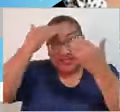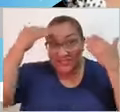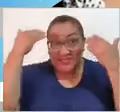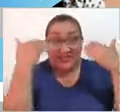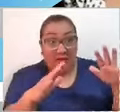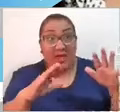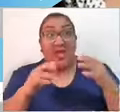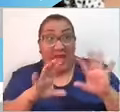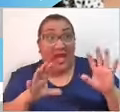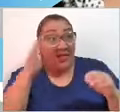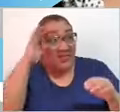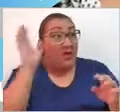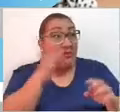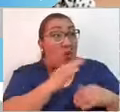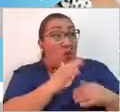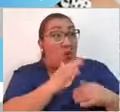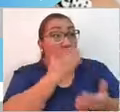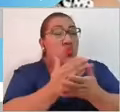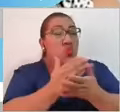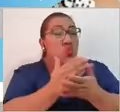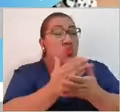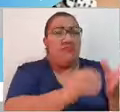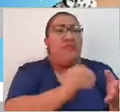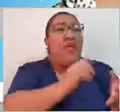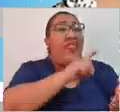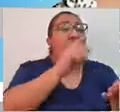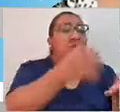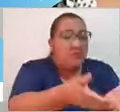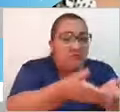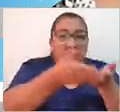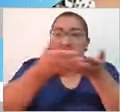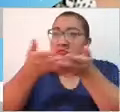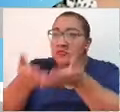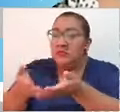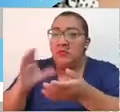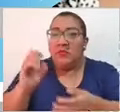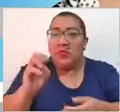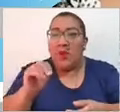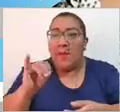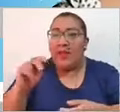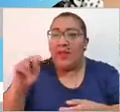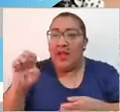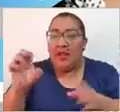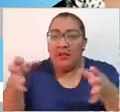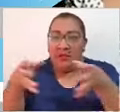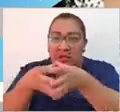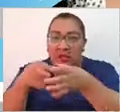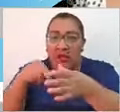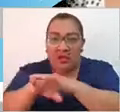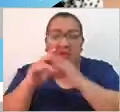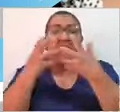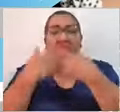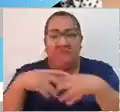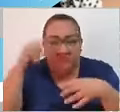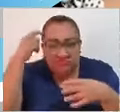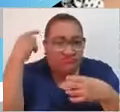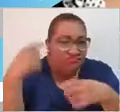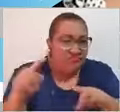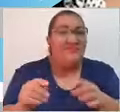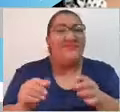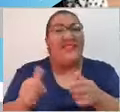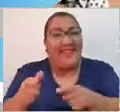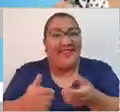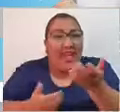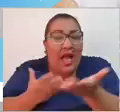traslada inmediatamente la denuncia al comité de intervención frente al hostigamiento sexual o incluso al delegado o la delegada. Por